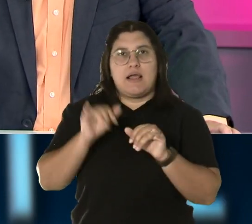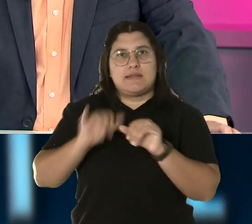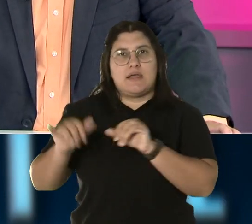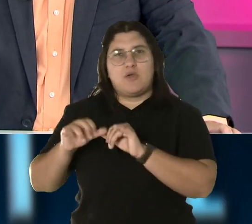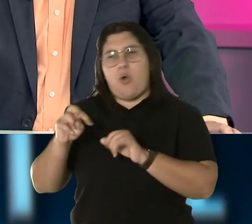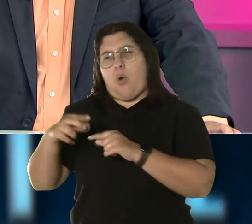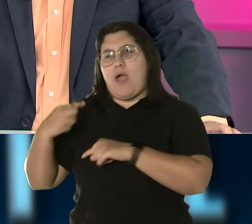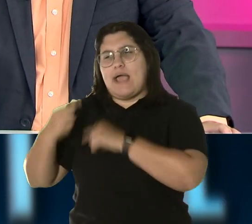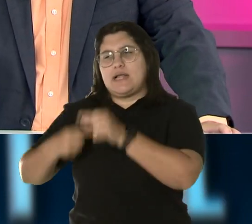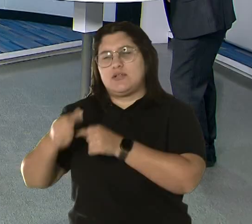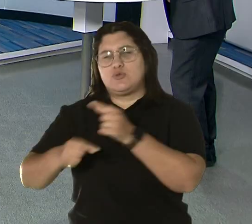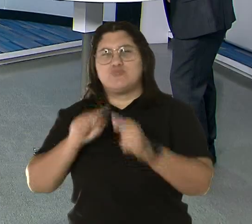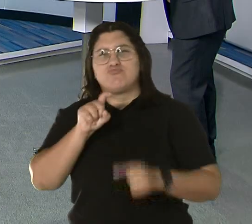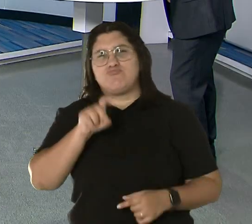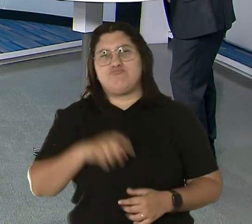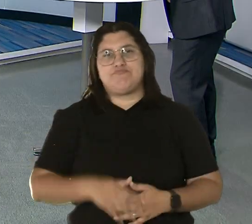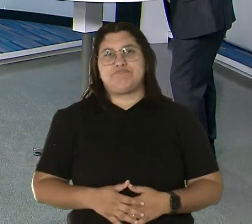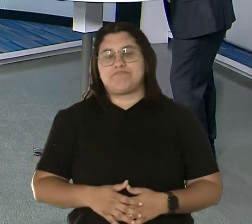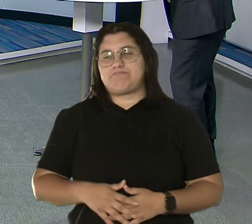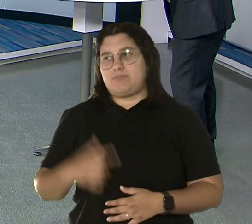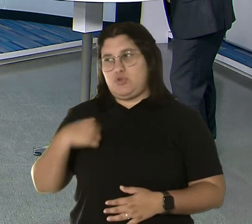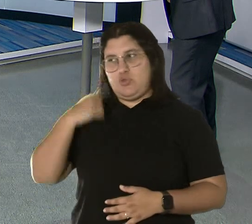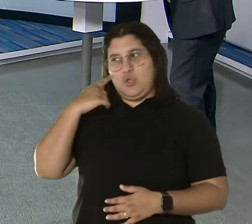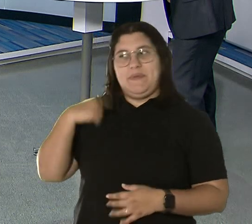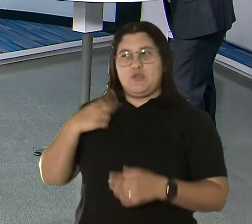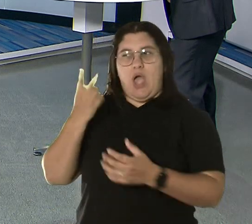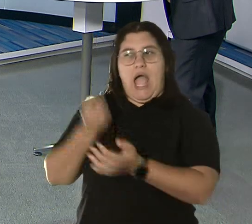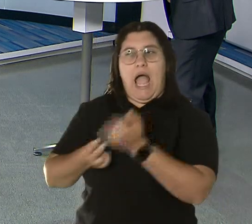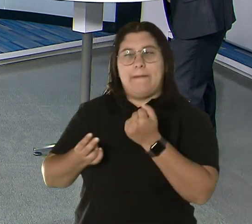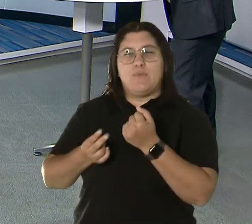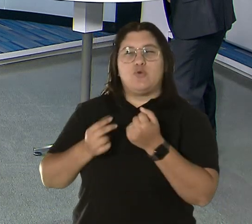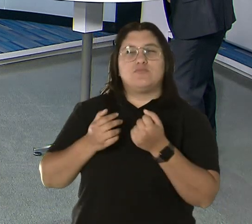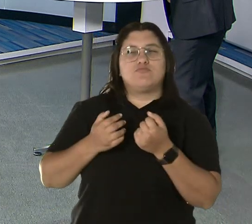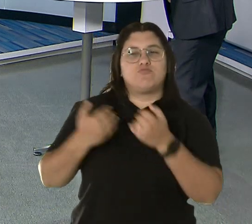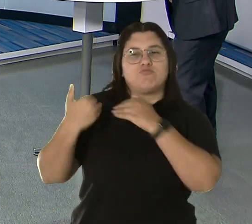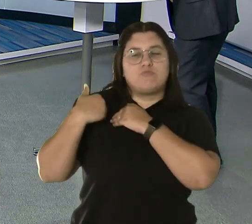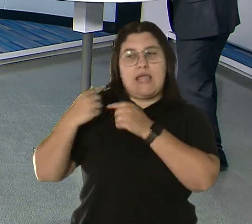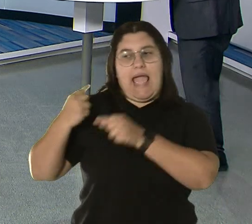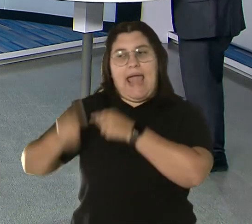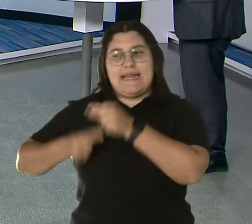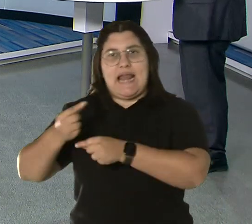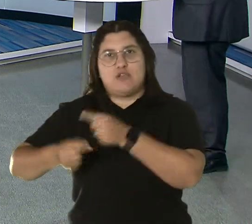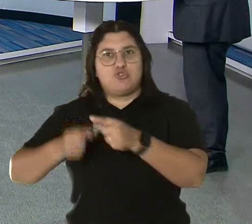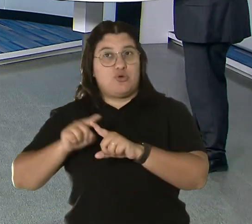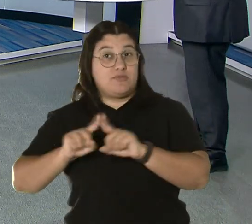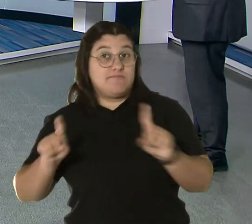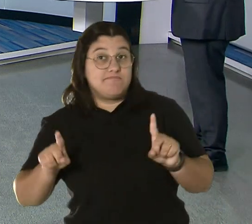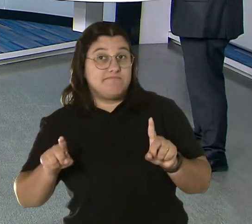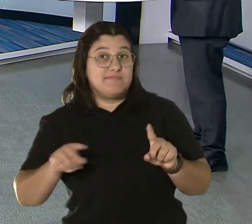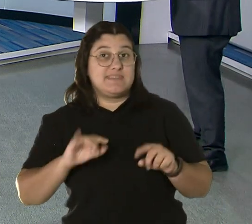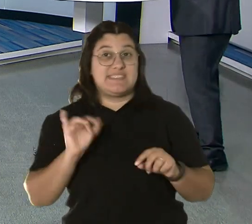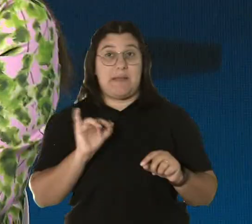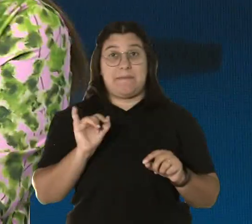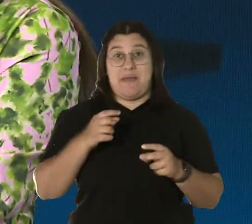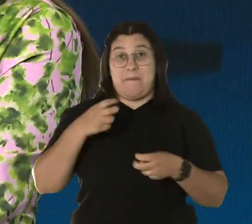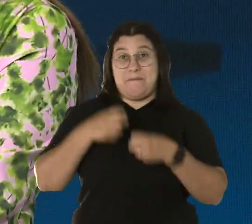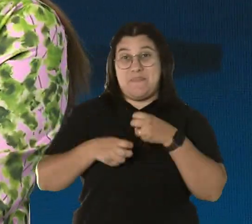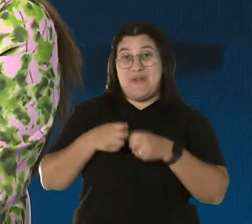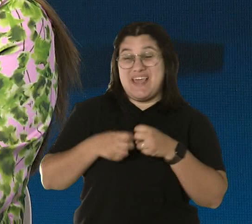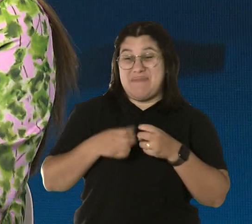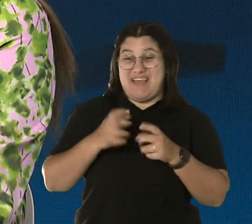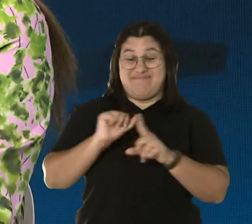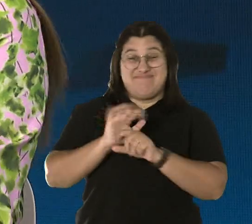generación. Esa es la pregunta. Mira, yo creo que es la combinación de ambos. Hay un cambio de generación, el problema que ha habido en pandemia, como